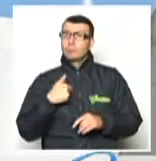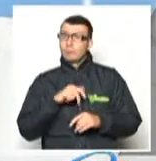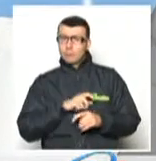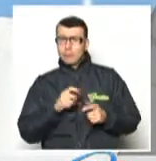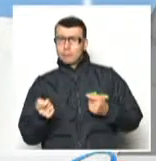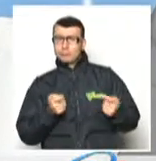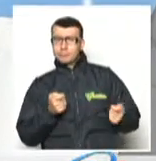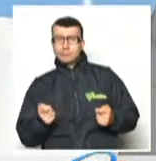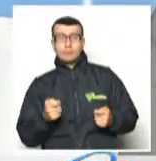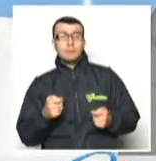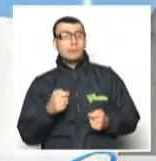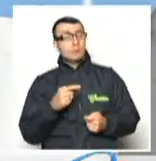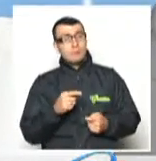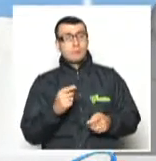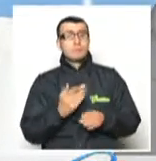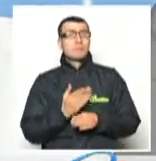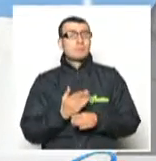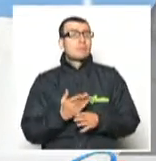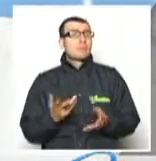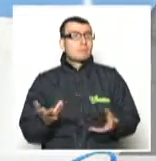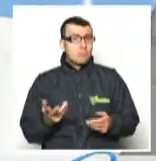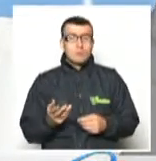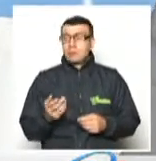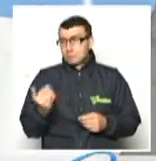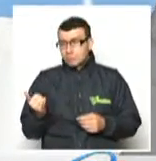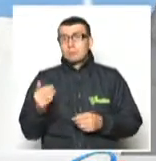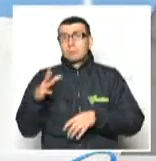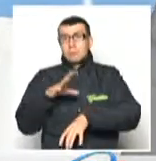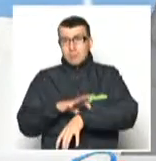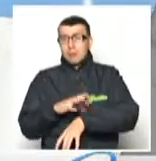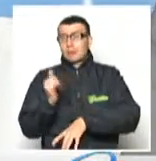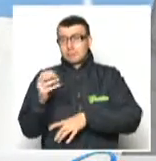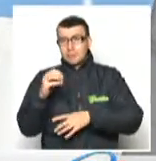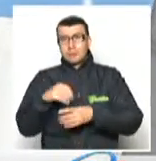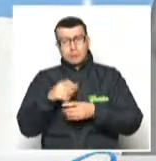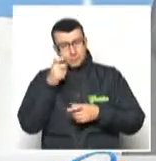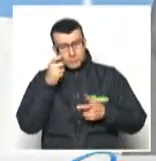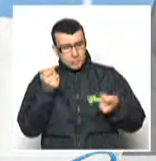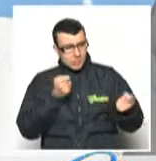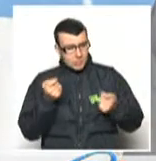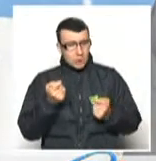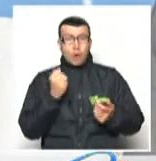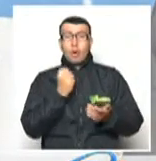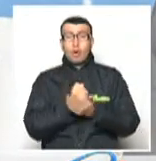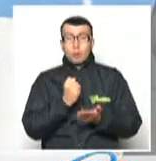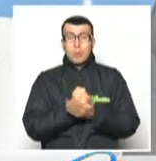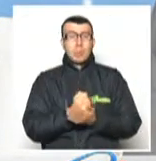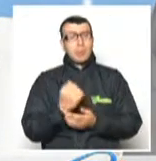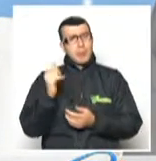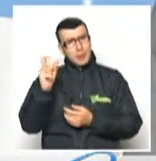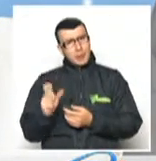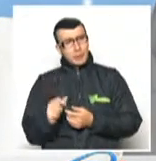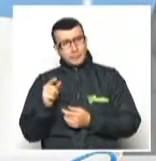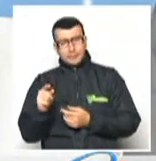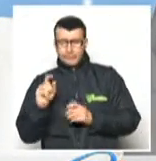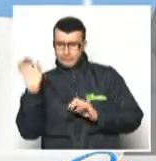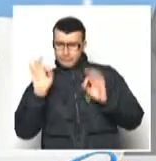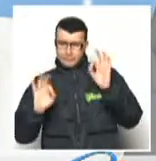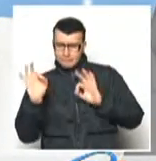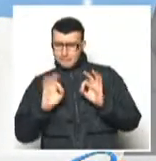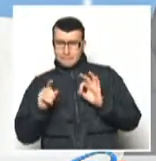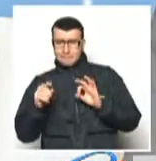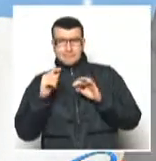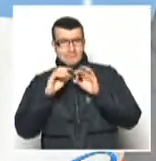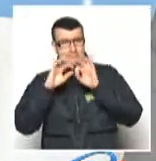veces tienen opioides y les da estreñimiento. Entonces, son una cantidad de cosas que hace que se obligue a que tenga una persona realmente entrenada en el área